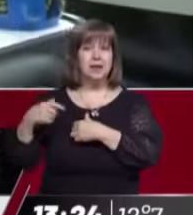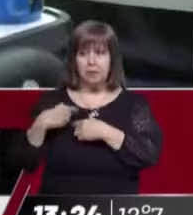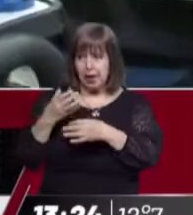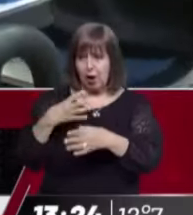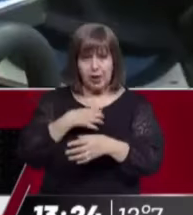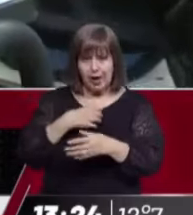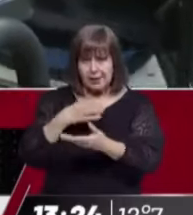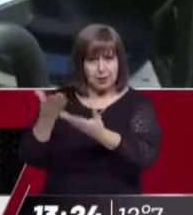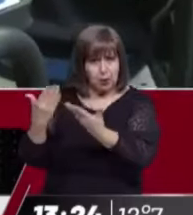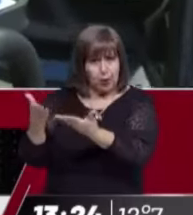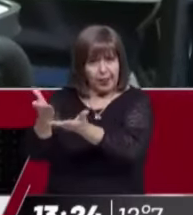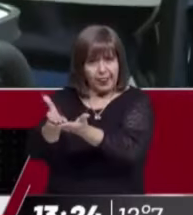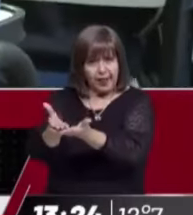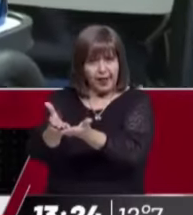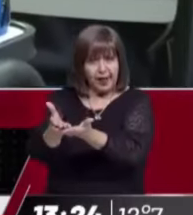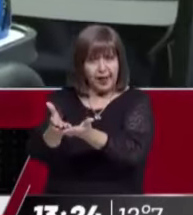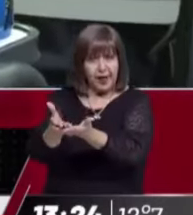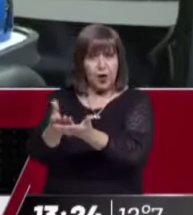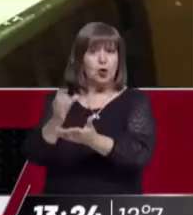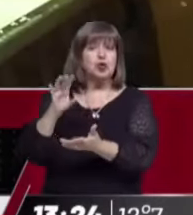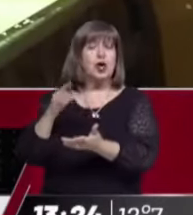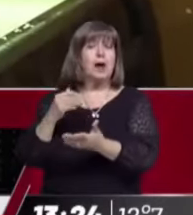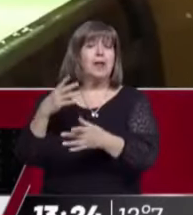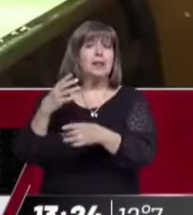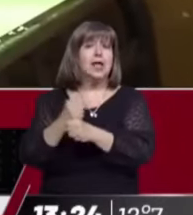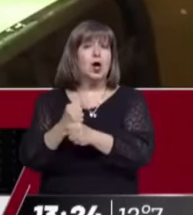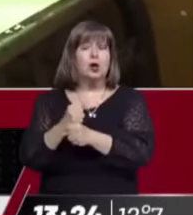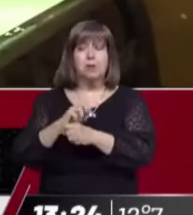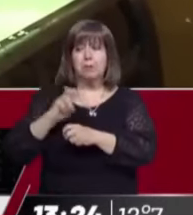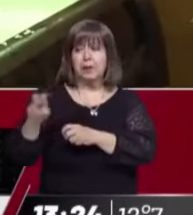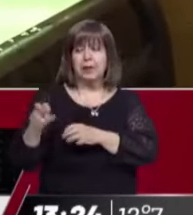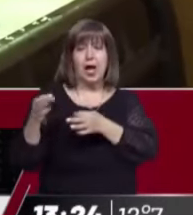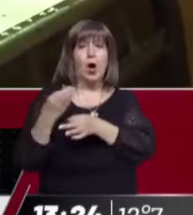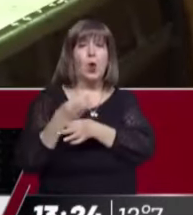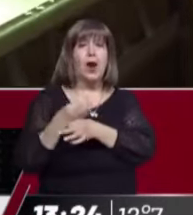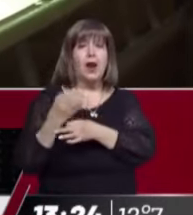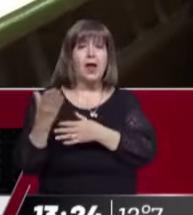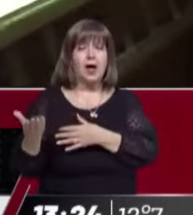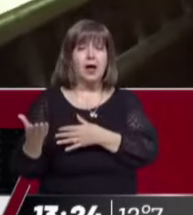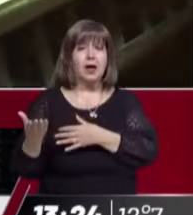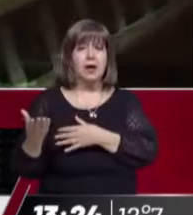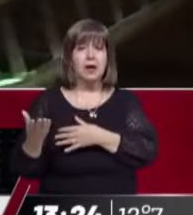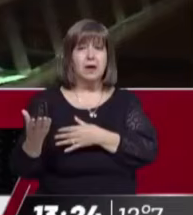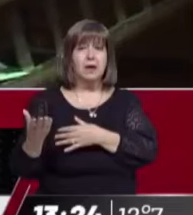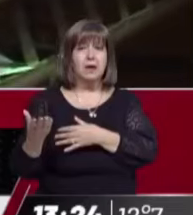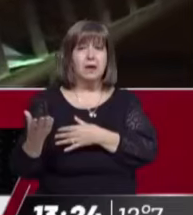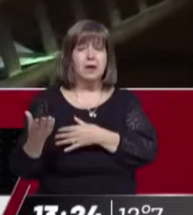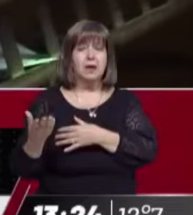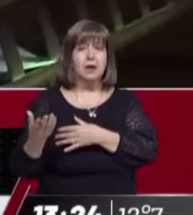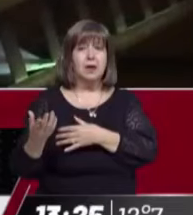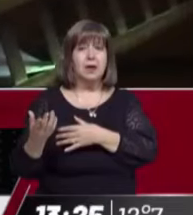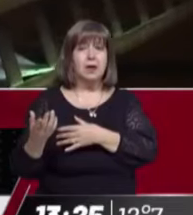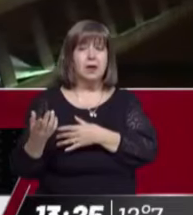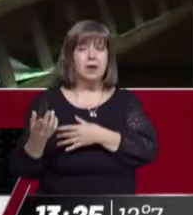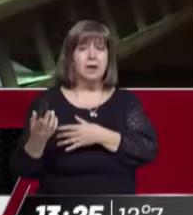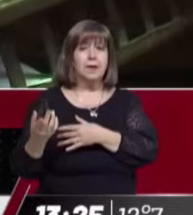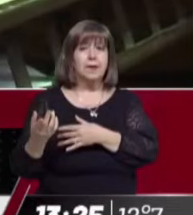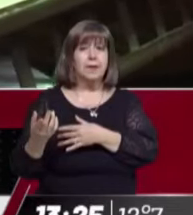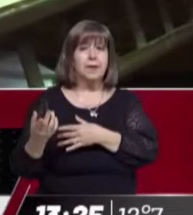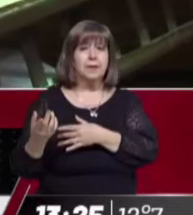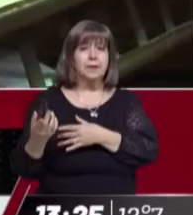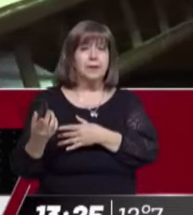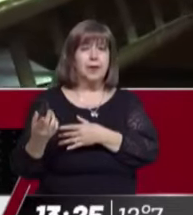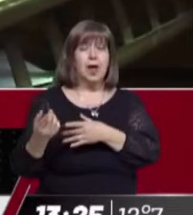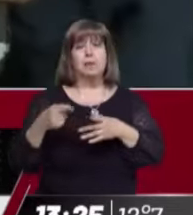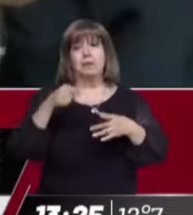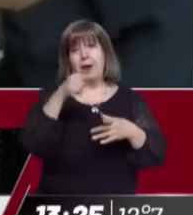escuela o es para constatar nada más que intentó llegar a su escuela donde iba a trabajar. Si llegan a tener algún